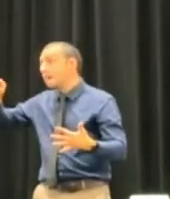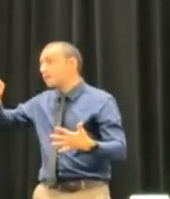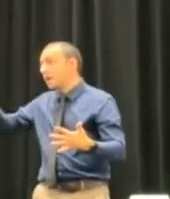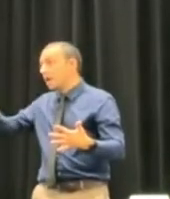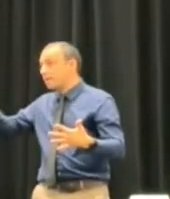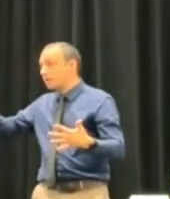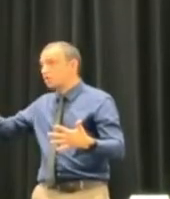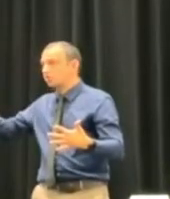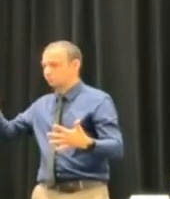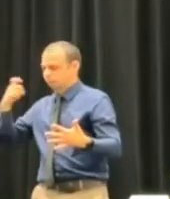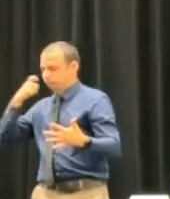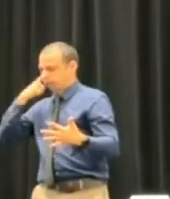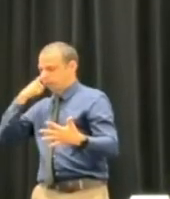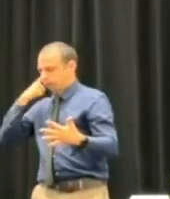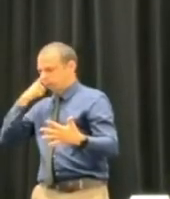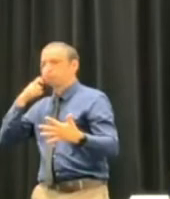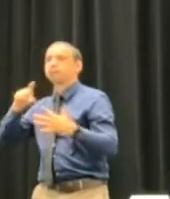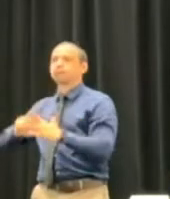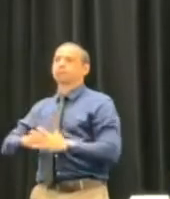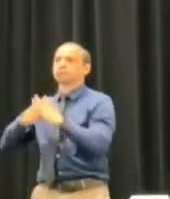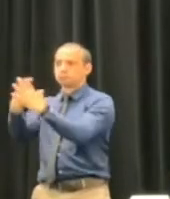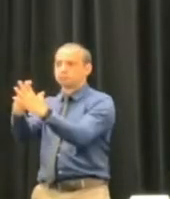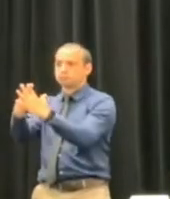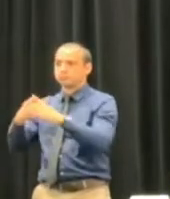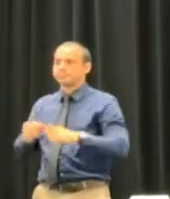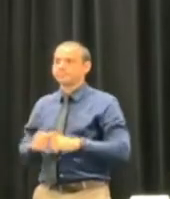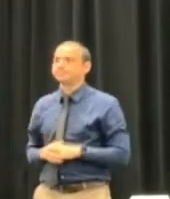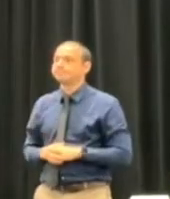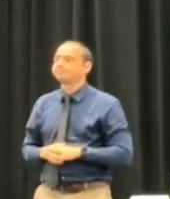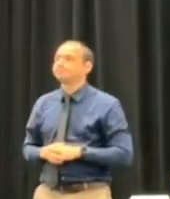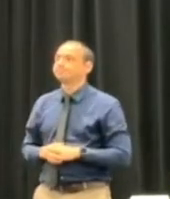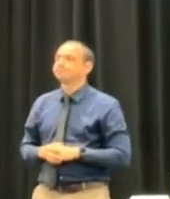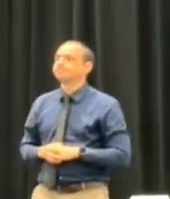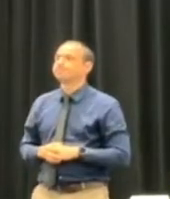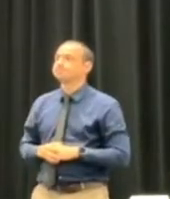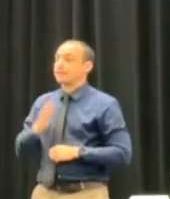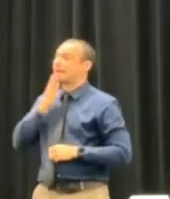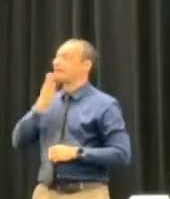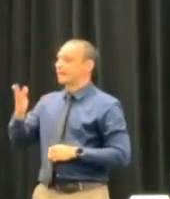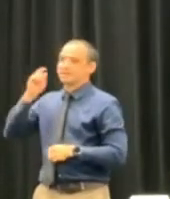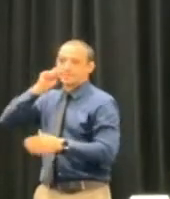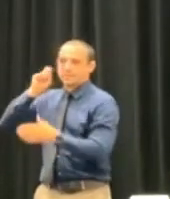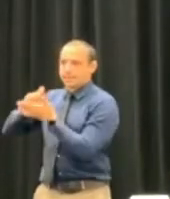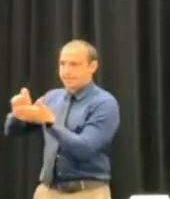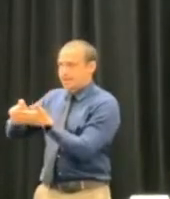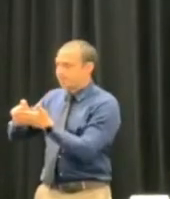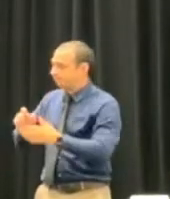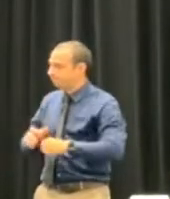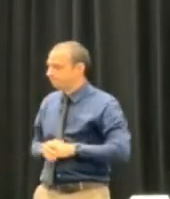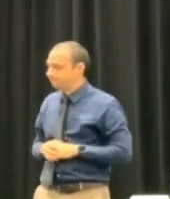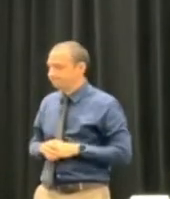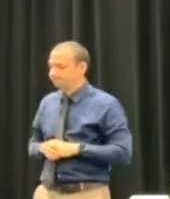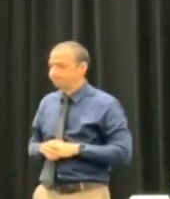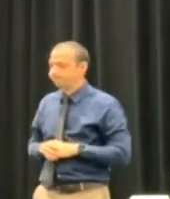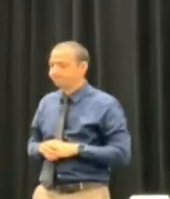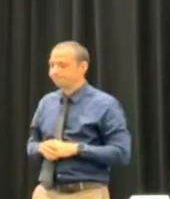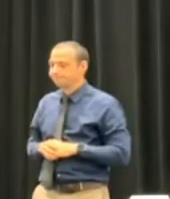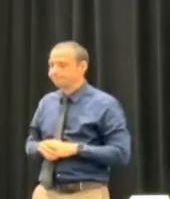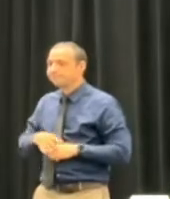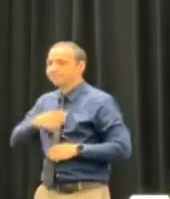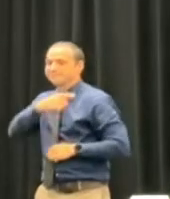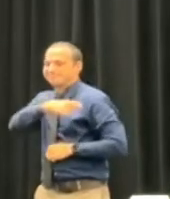comenzar muchas gracias secretaria como como bien indicó la secretaria